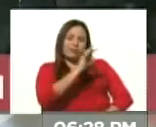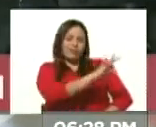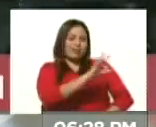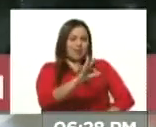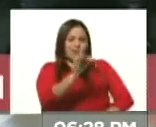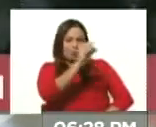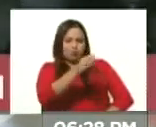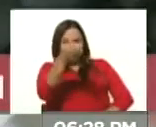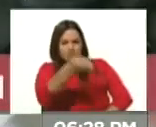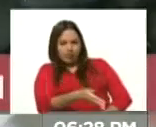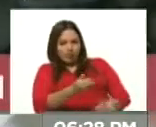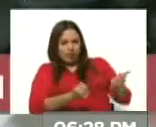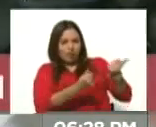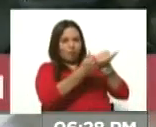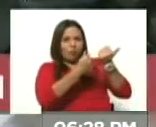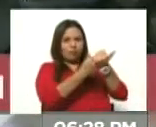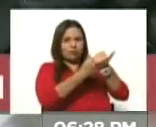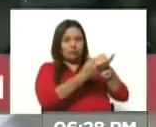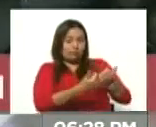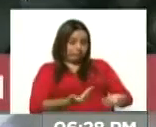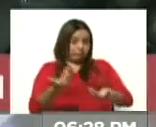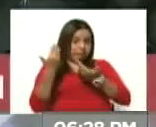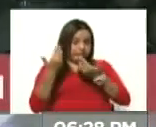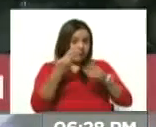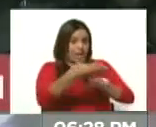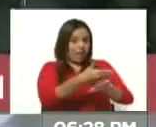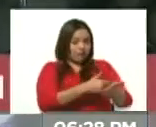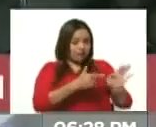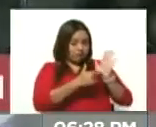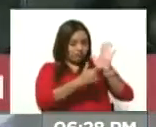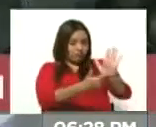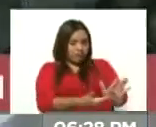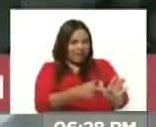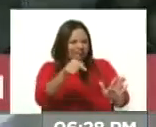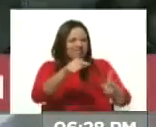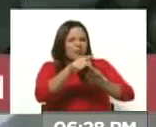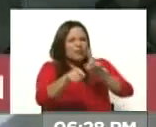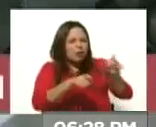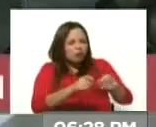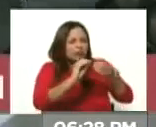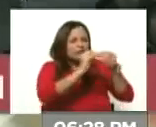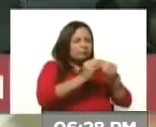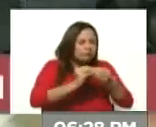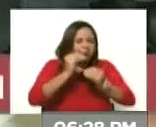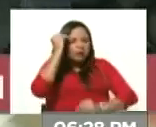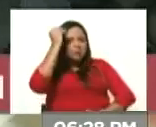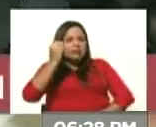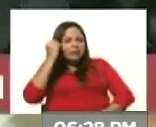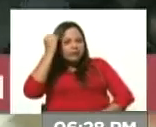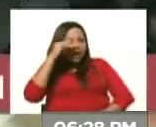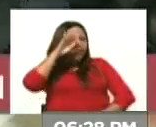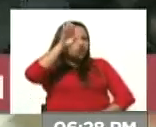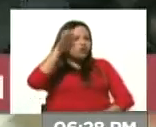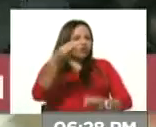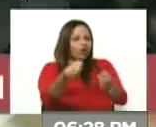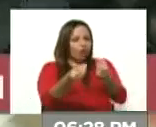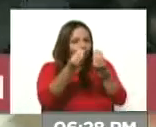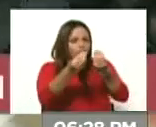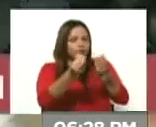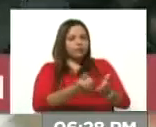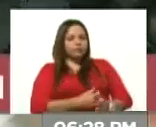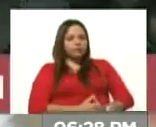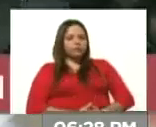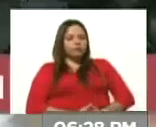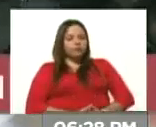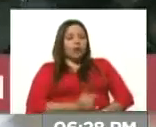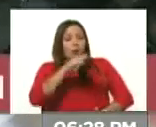respaldo como te decía antes estas son preguntas para armar escenarios lo que lo que